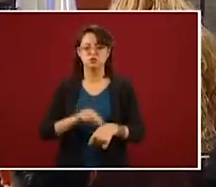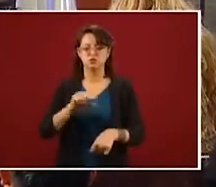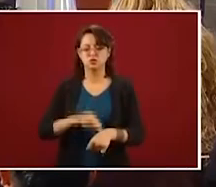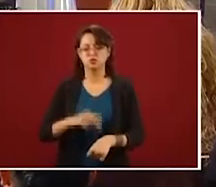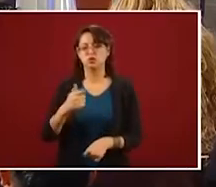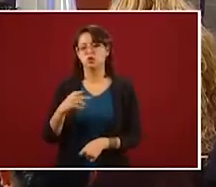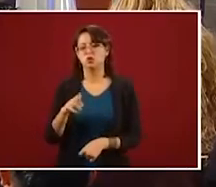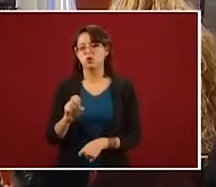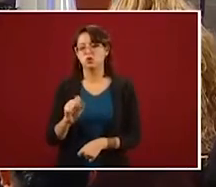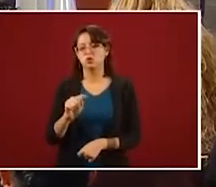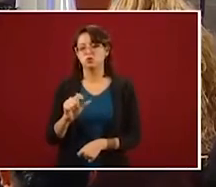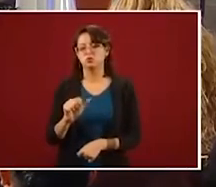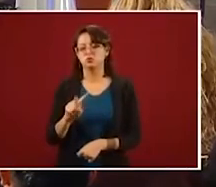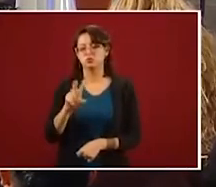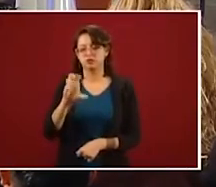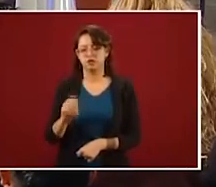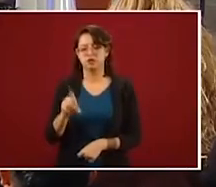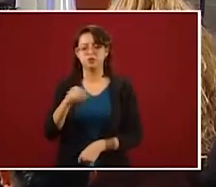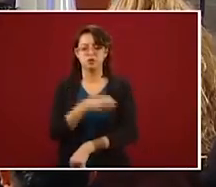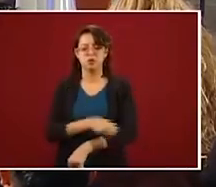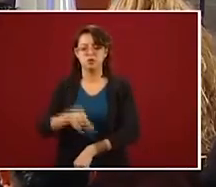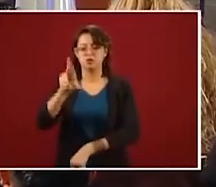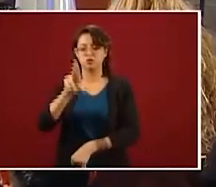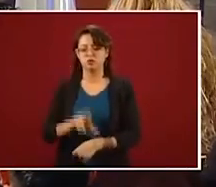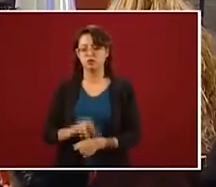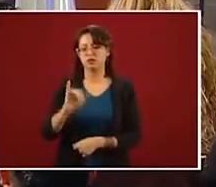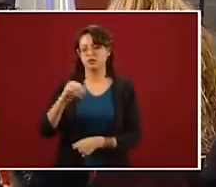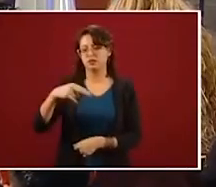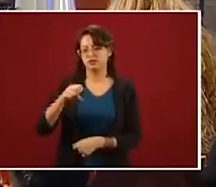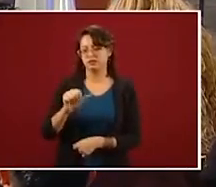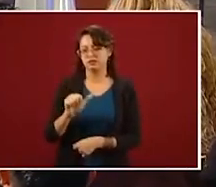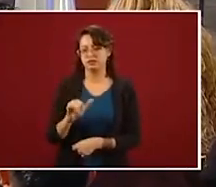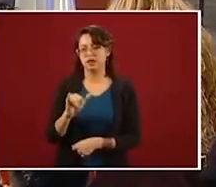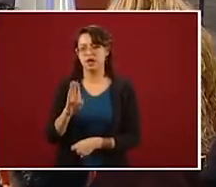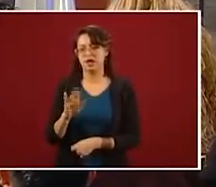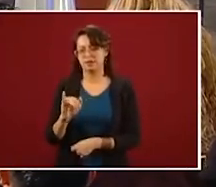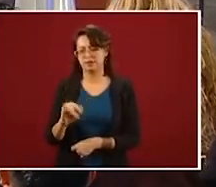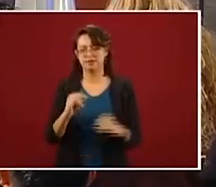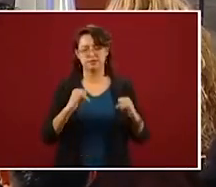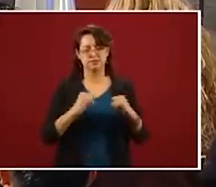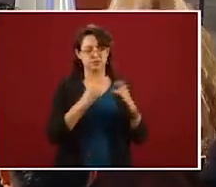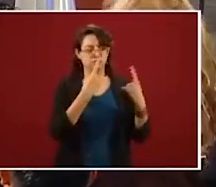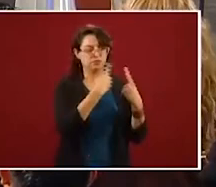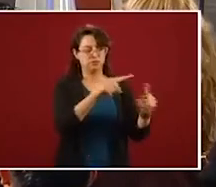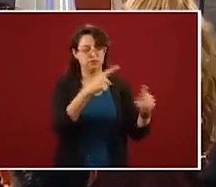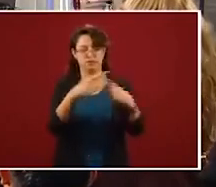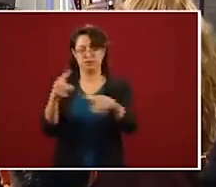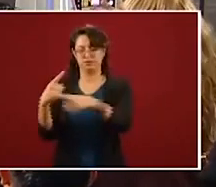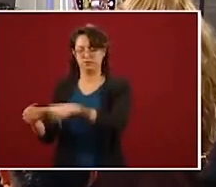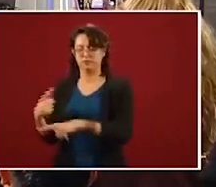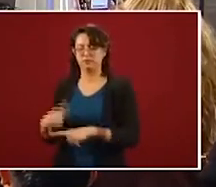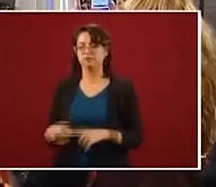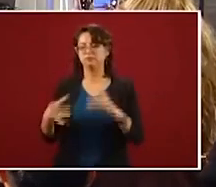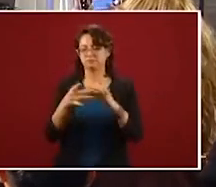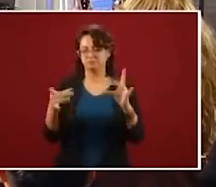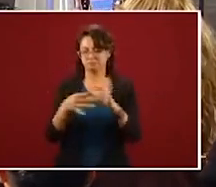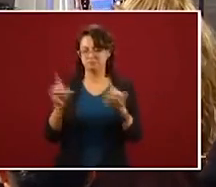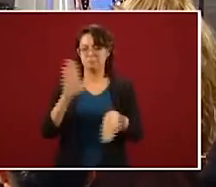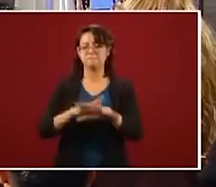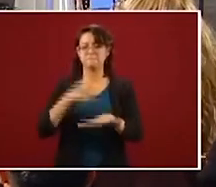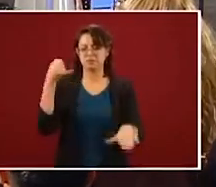nuestro comisionado coordinador de los Institutos Nacionales de Salud, quien explicará ya estos detalles. Básicamente quiero